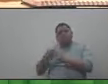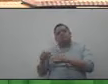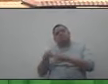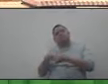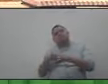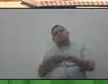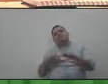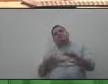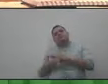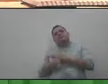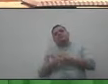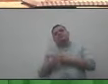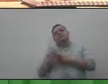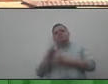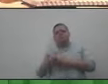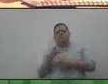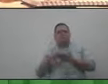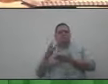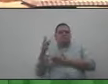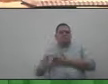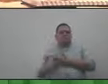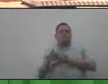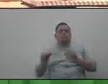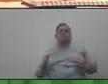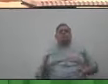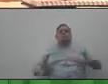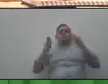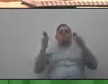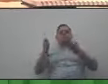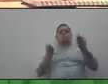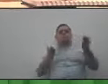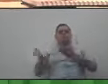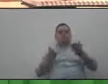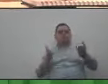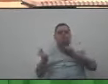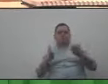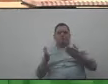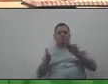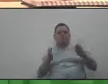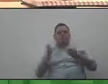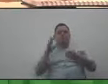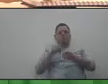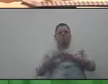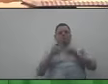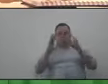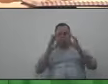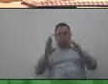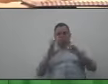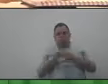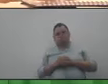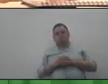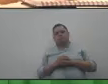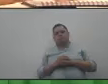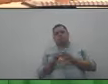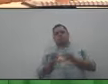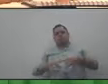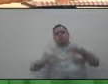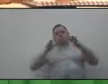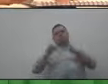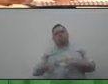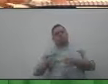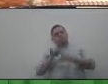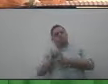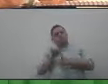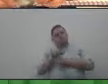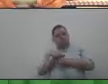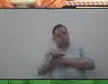ya sabemos que este proyecto mejoró las condiciones de prestación de servicios de salud y desde luego garantiza la sostenibilidad